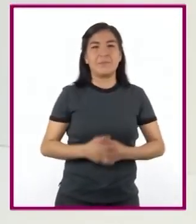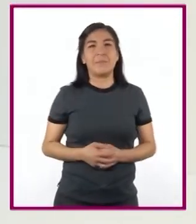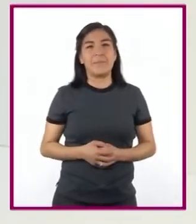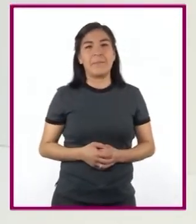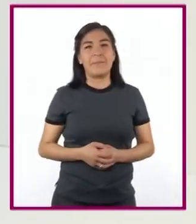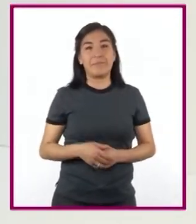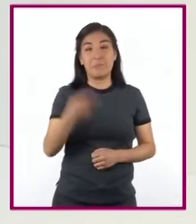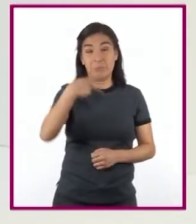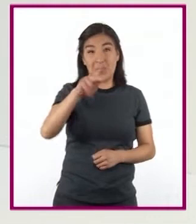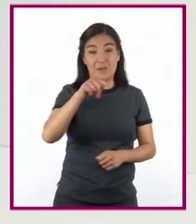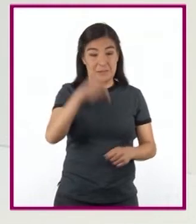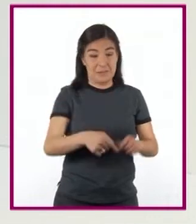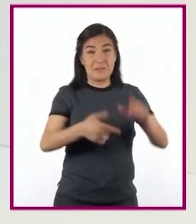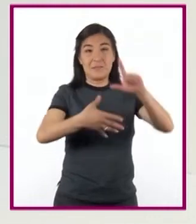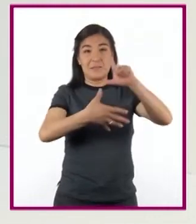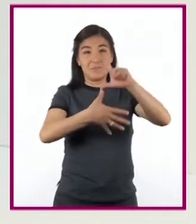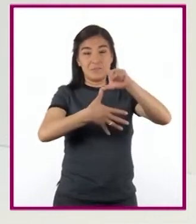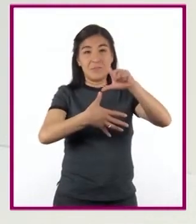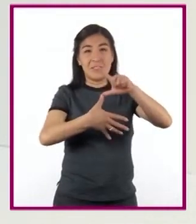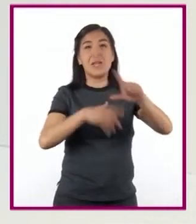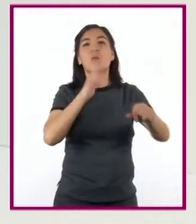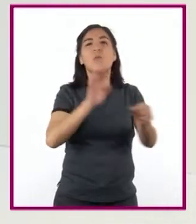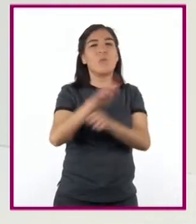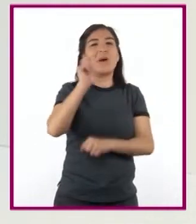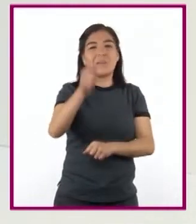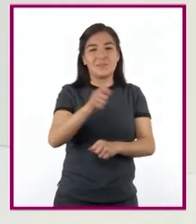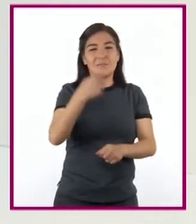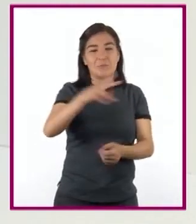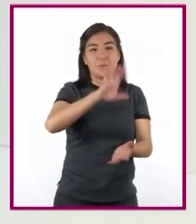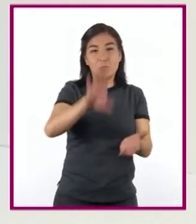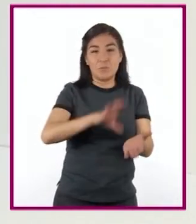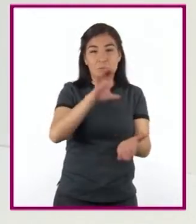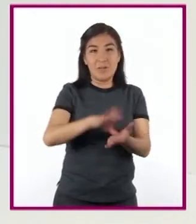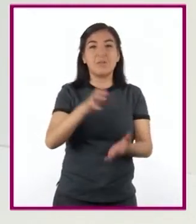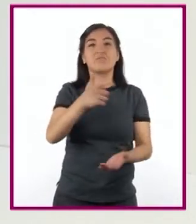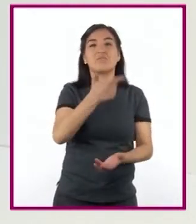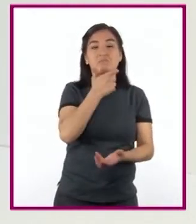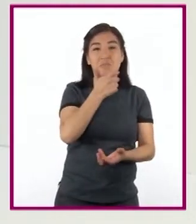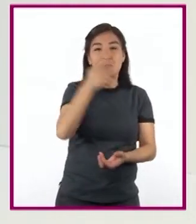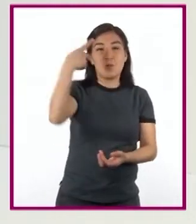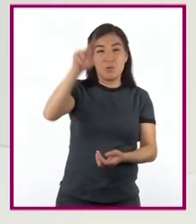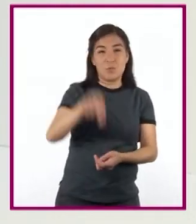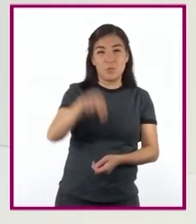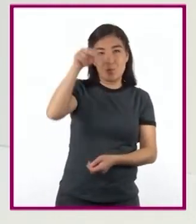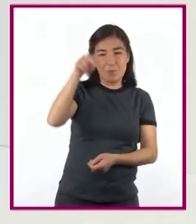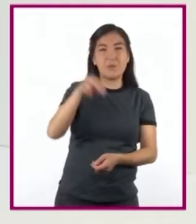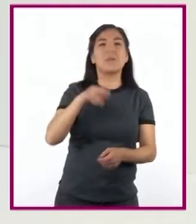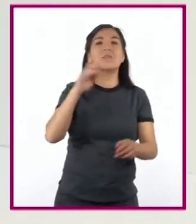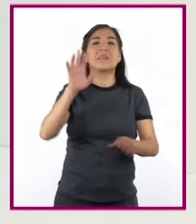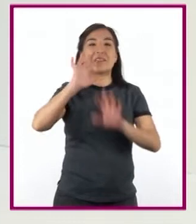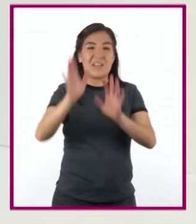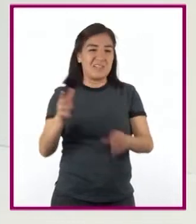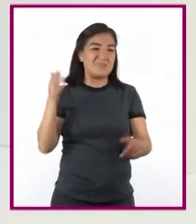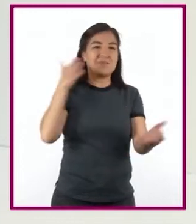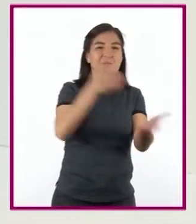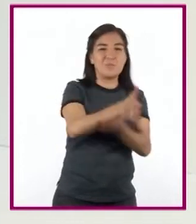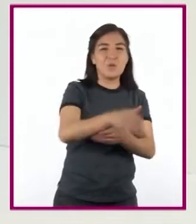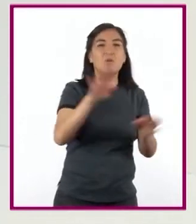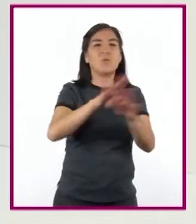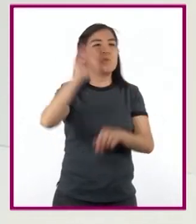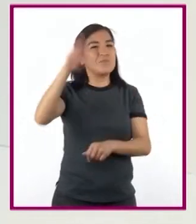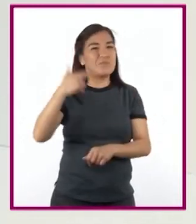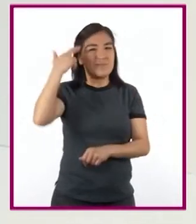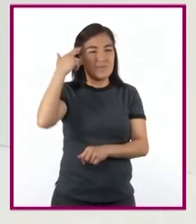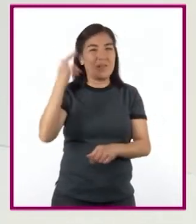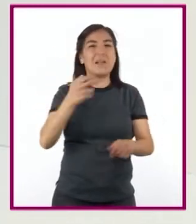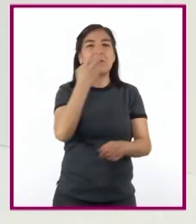Pero en Latinoamérica, el hecho de que las colonias inglesas del litoral norteamericano se habían sacudido ya el yugo imperial